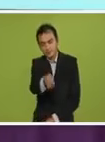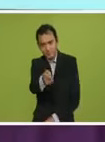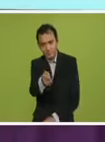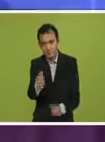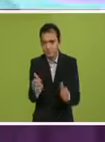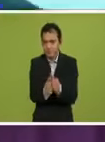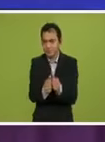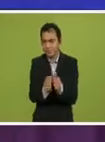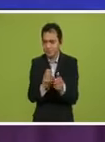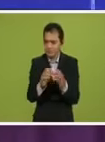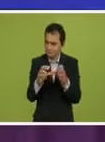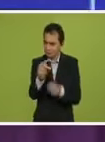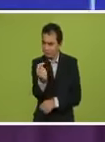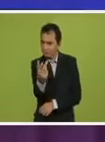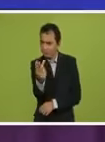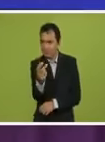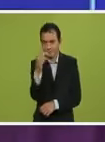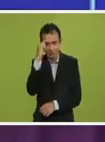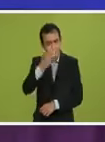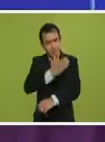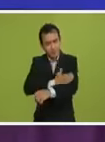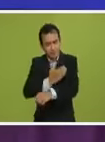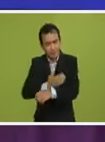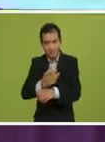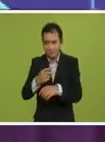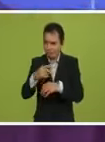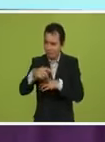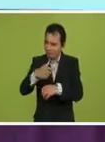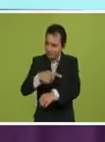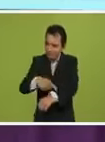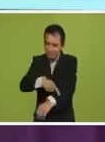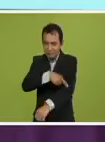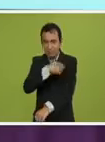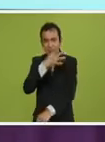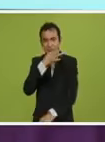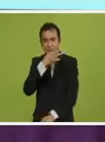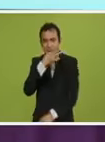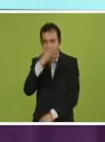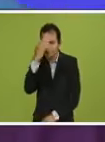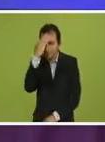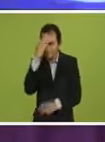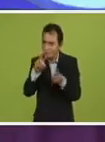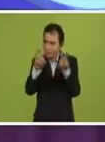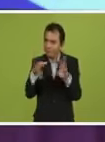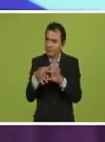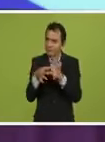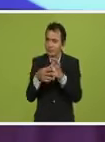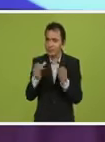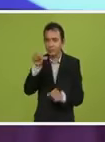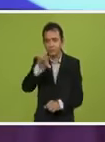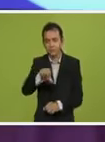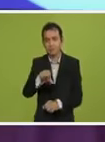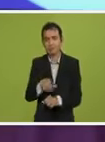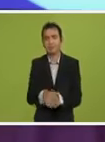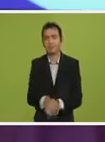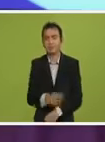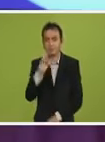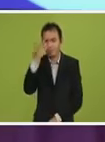esta señal para que nos acompañen y a lo largo de estos minutos conozcamos el tema que hoy vamos a desmenuzar. Hay que recordar que Sororidades